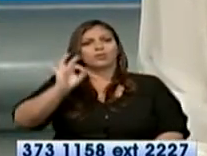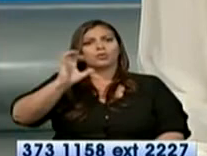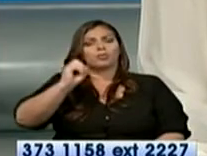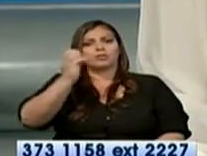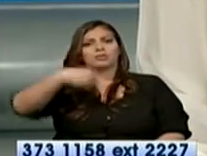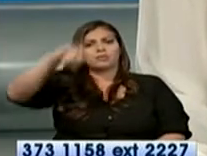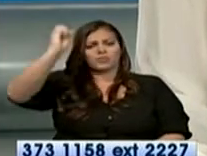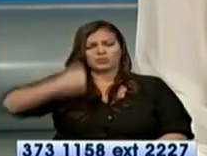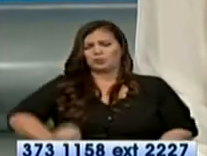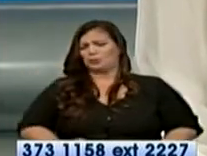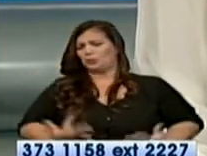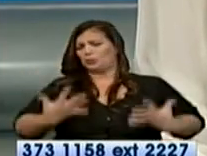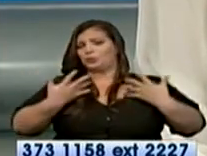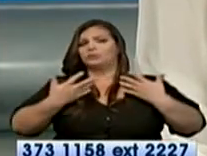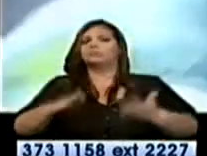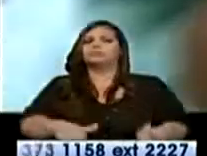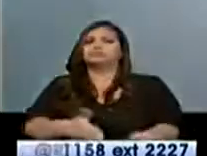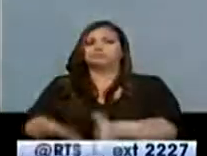tragedia.